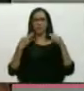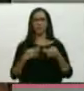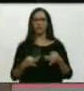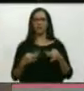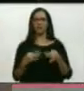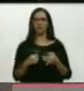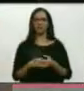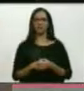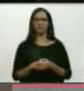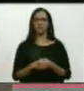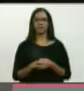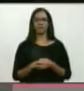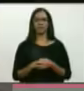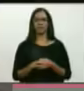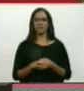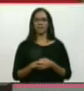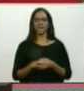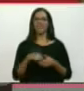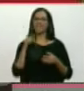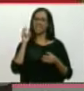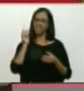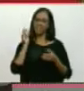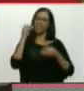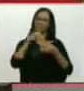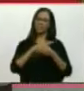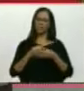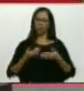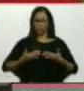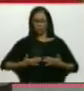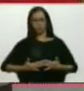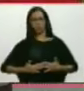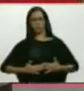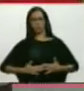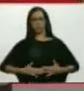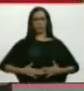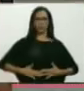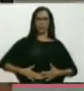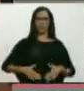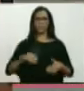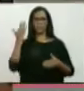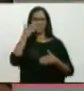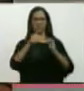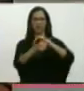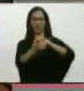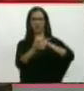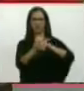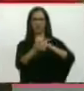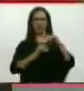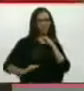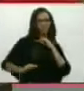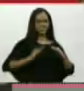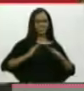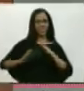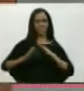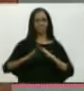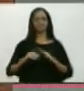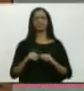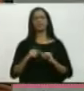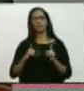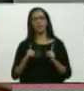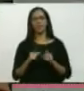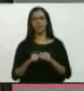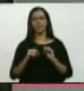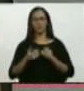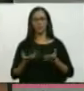deberíamos meternos para bajar esta barriga. Tengo que bajar la barriga. Parecemos la tortuga ninja ya, Mango. ¿Cómo? La tortuga ninja, pero con el